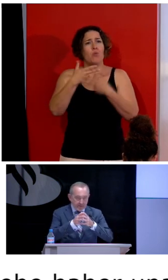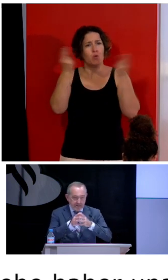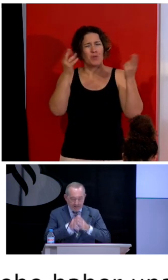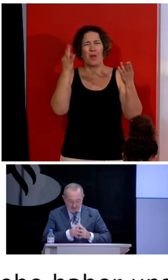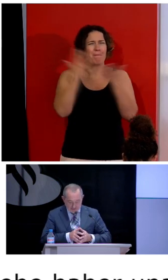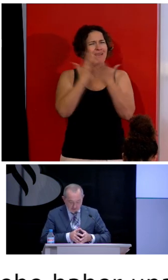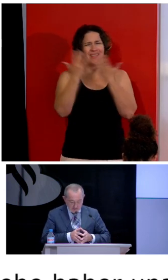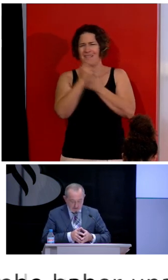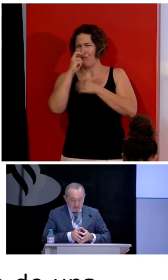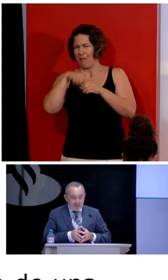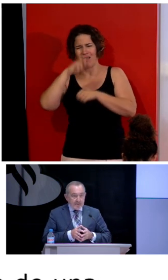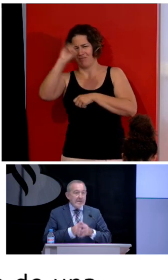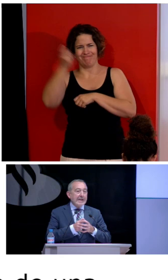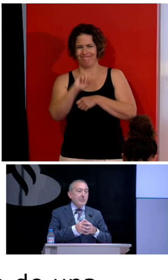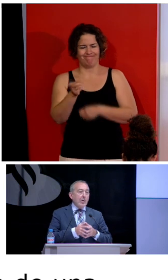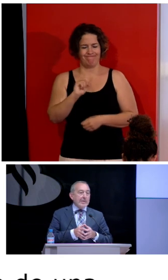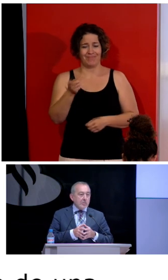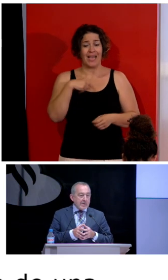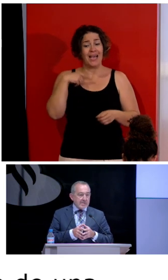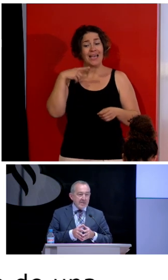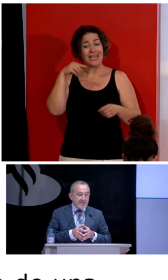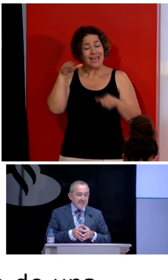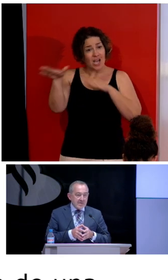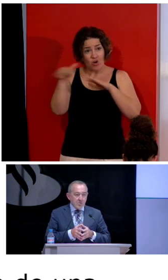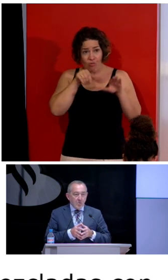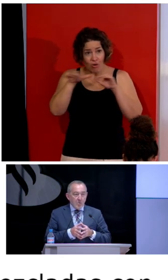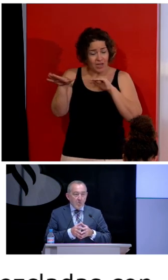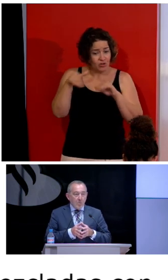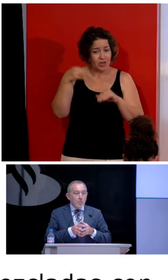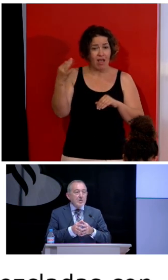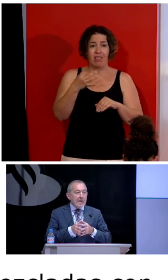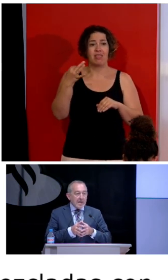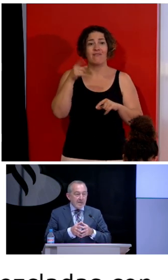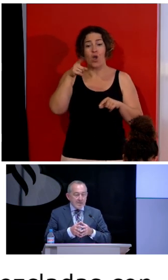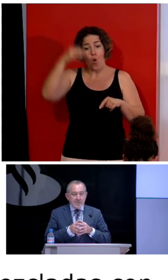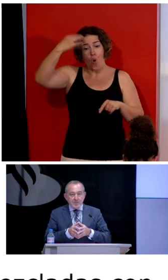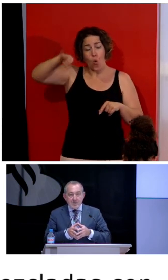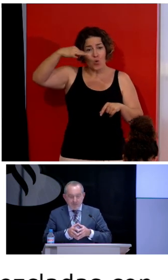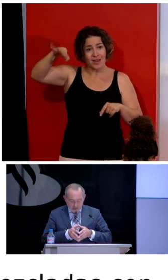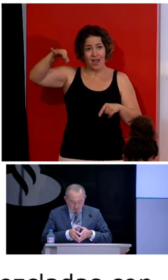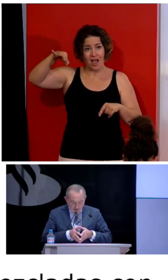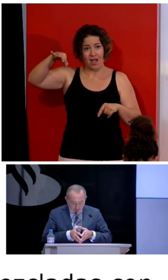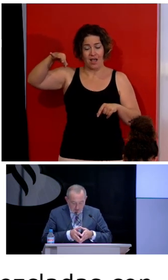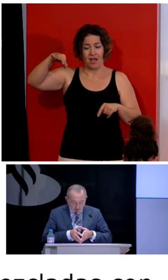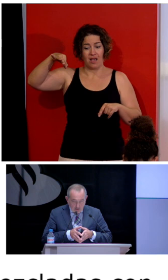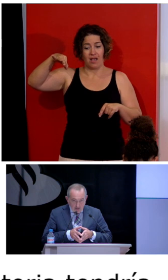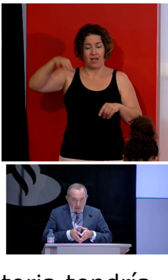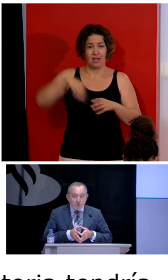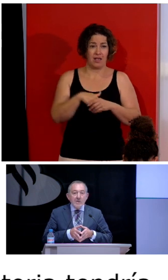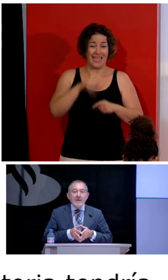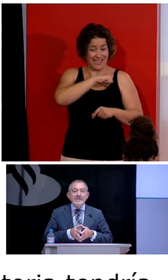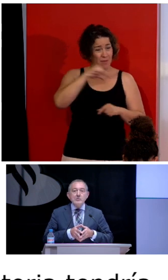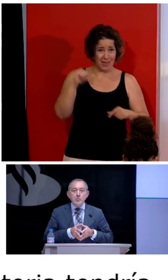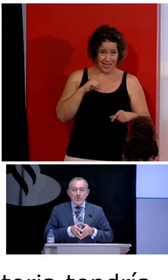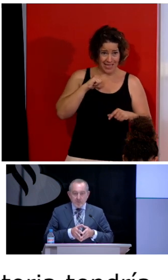tipo de plazas. Y que la convocatoria tendría que ser única, independiente y yo